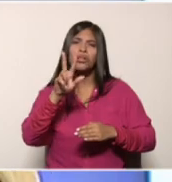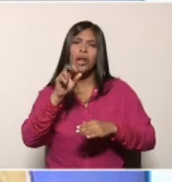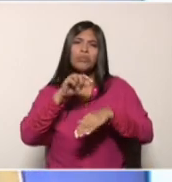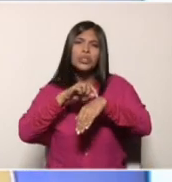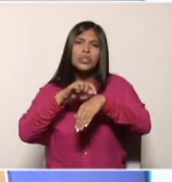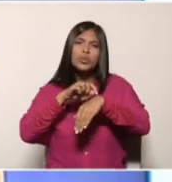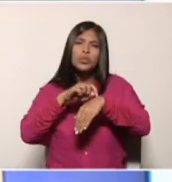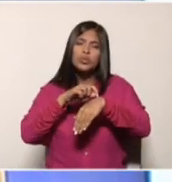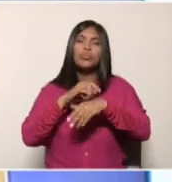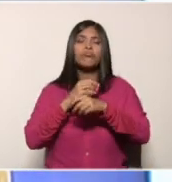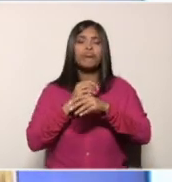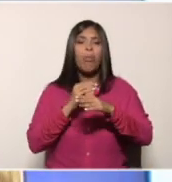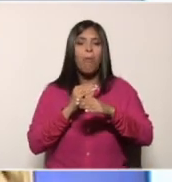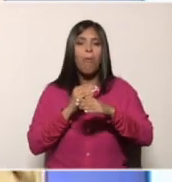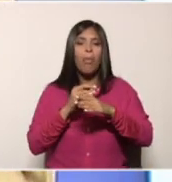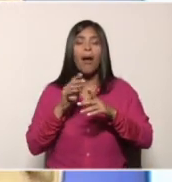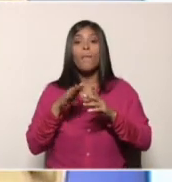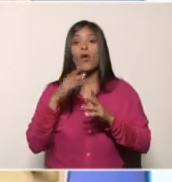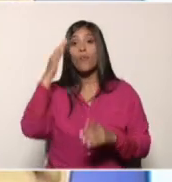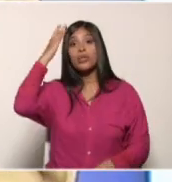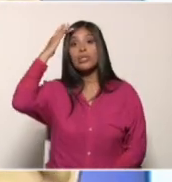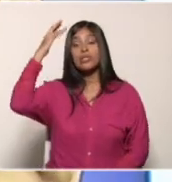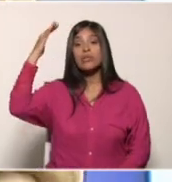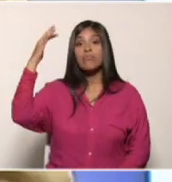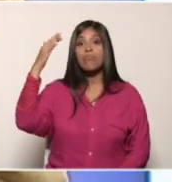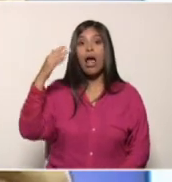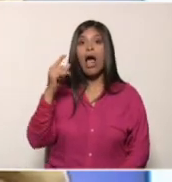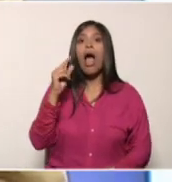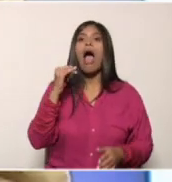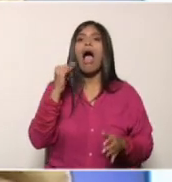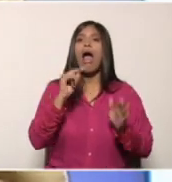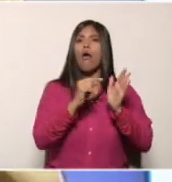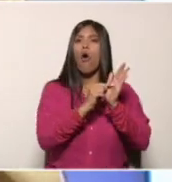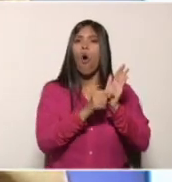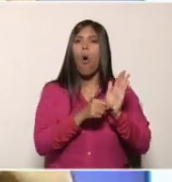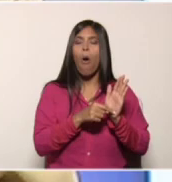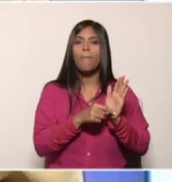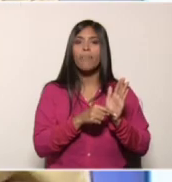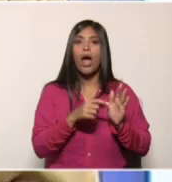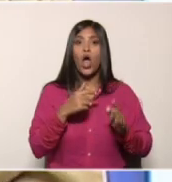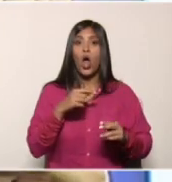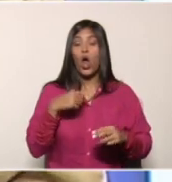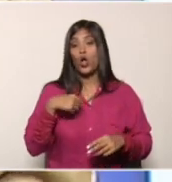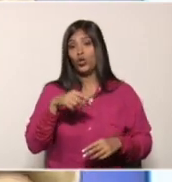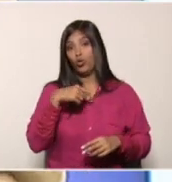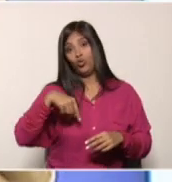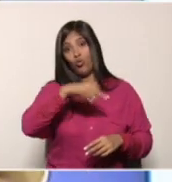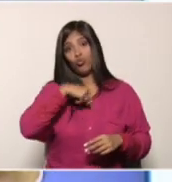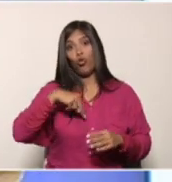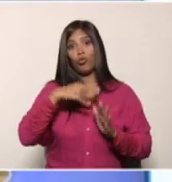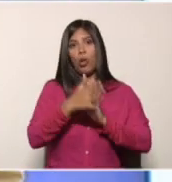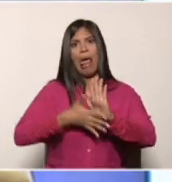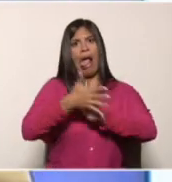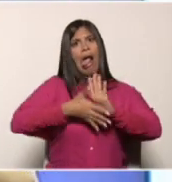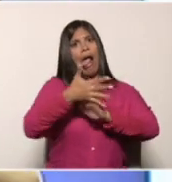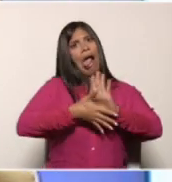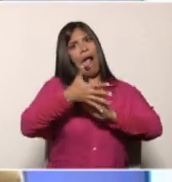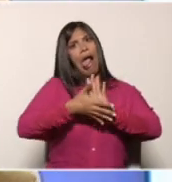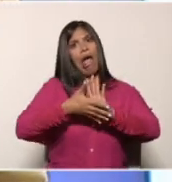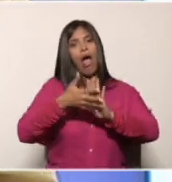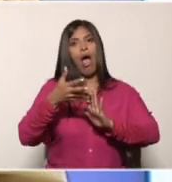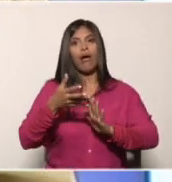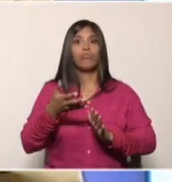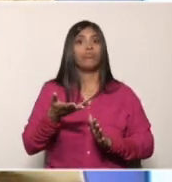debemos imaginar, cuando estamos hablando, que utilizamos coma. Nosotros no hablamos todo corrido. Nosotros estamos